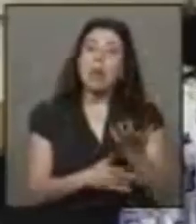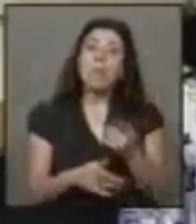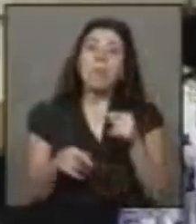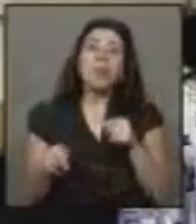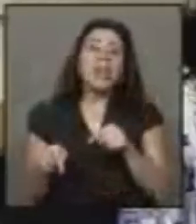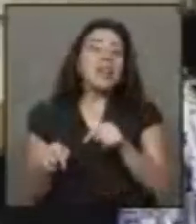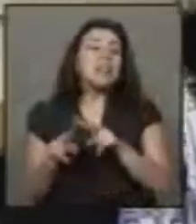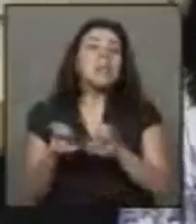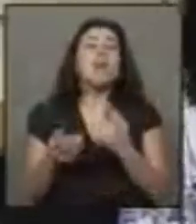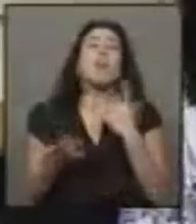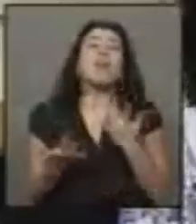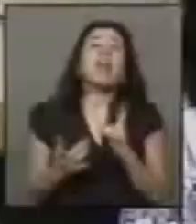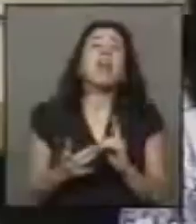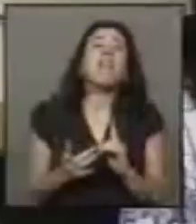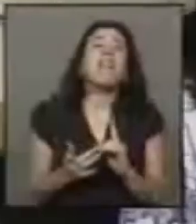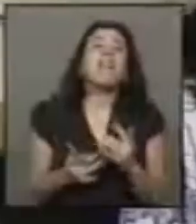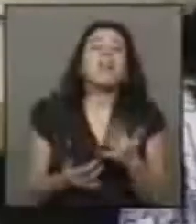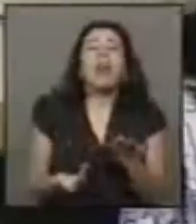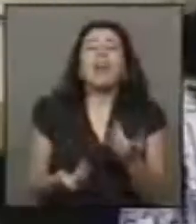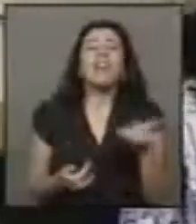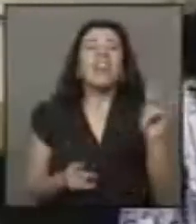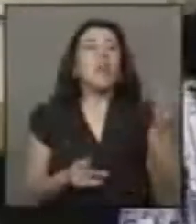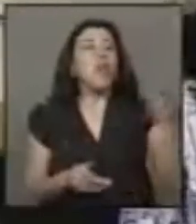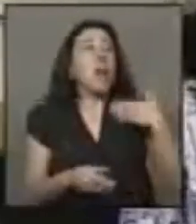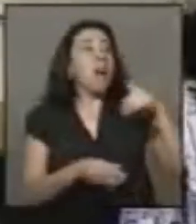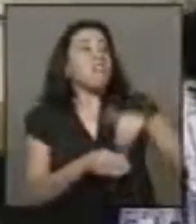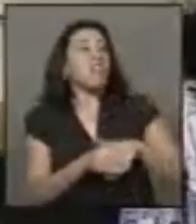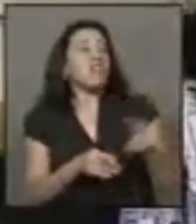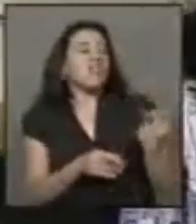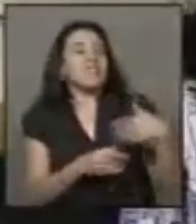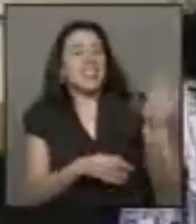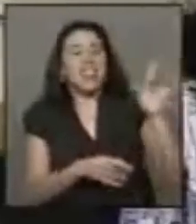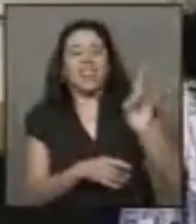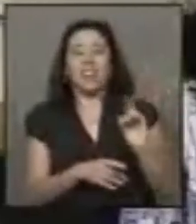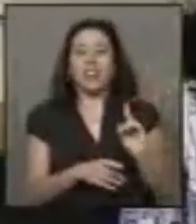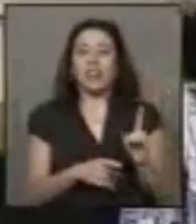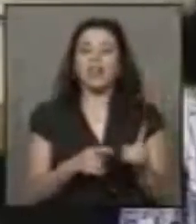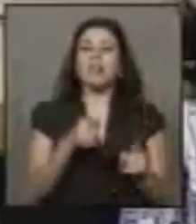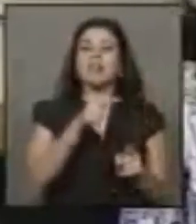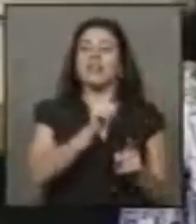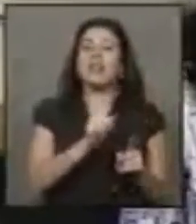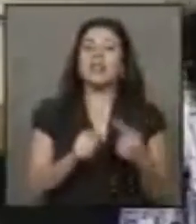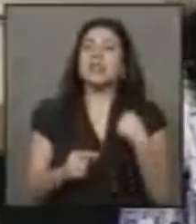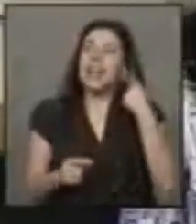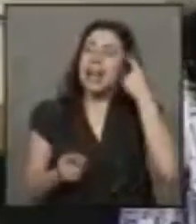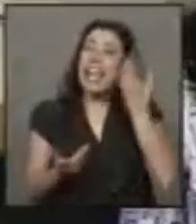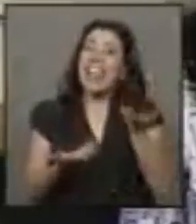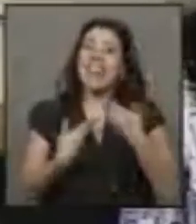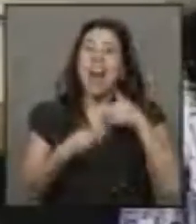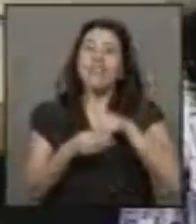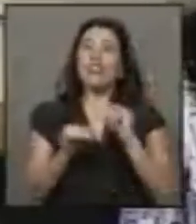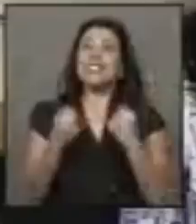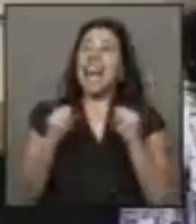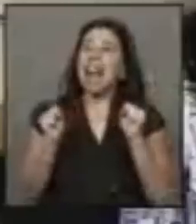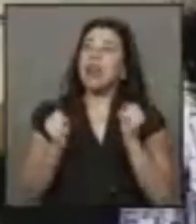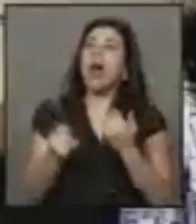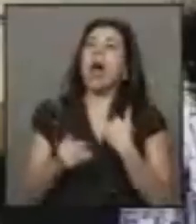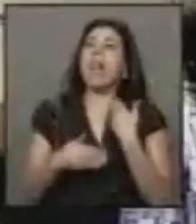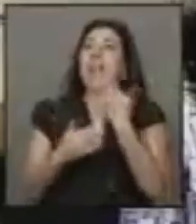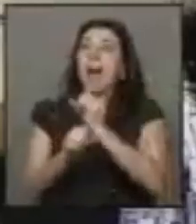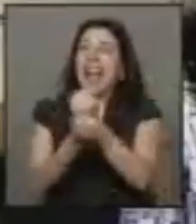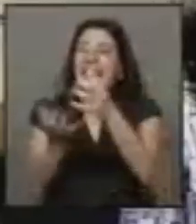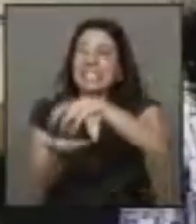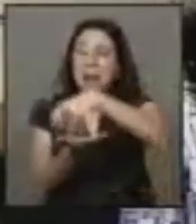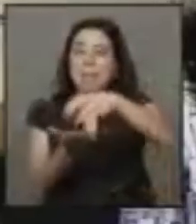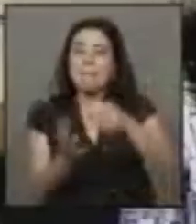no da votos. Lo que da voto es todo lo contrario, es decir, necesitamos más cárceles, necesitamos más policías en la calle. Pero ¿quién se preocupa de